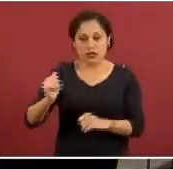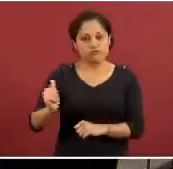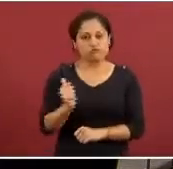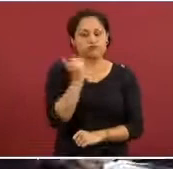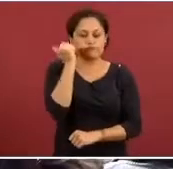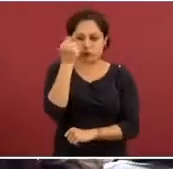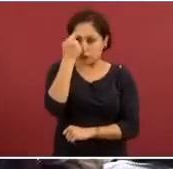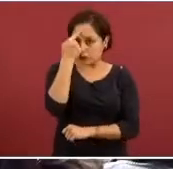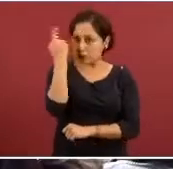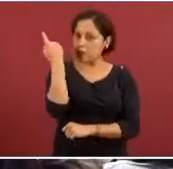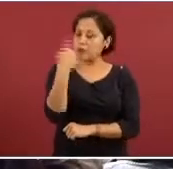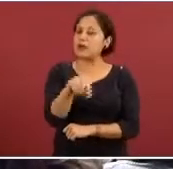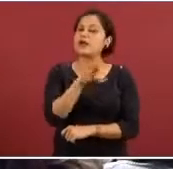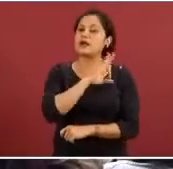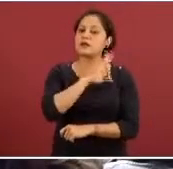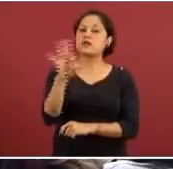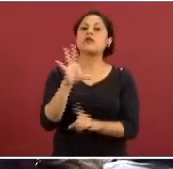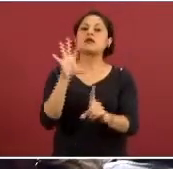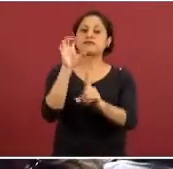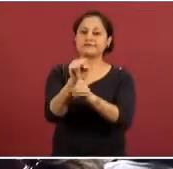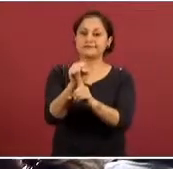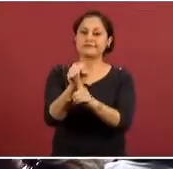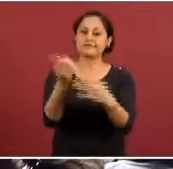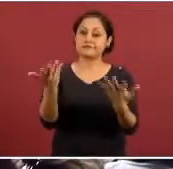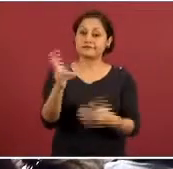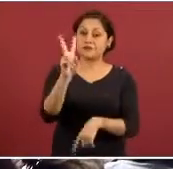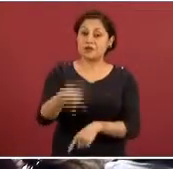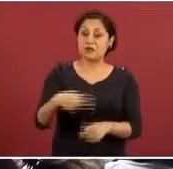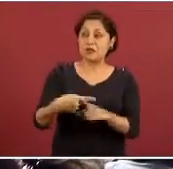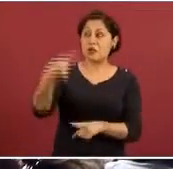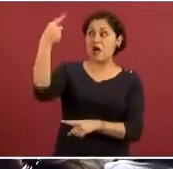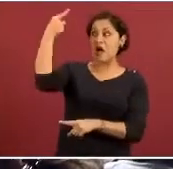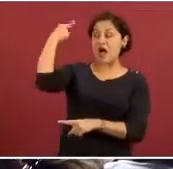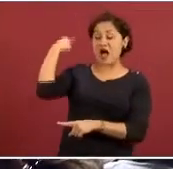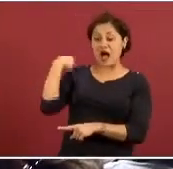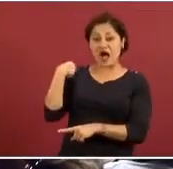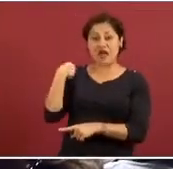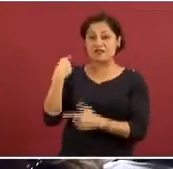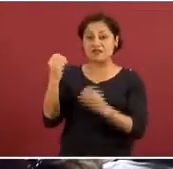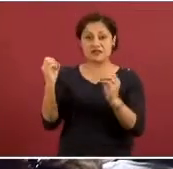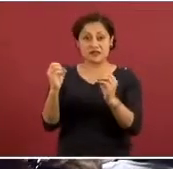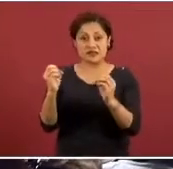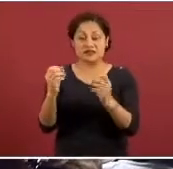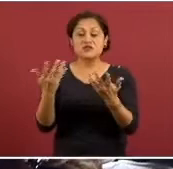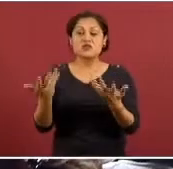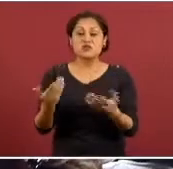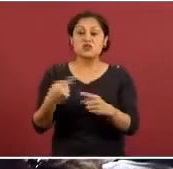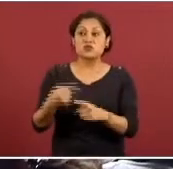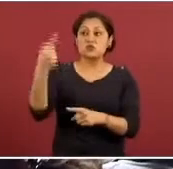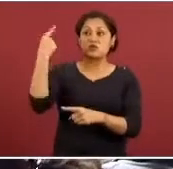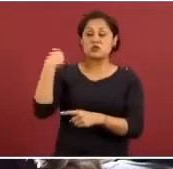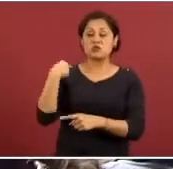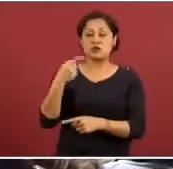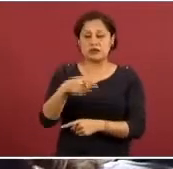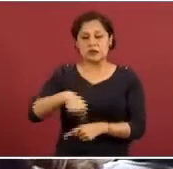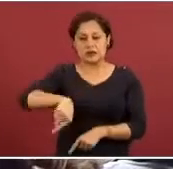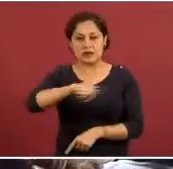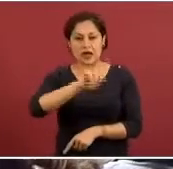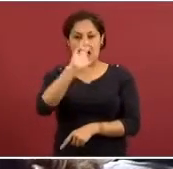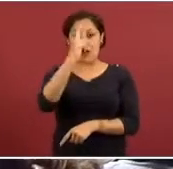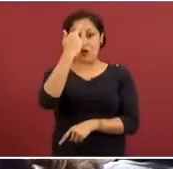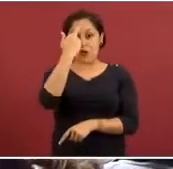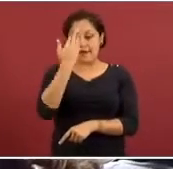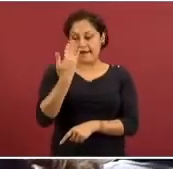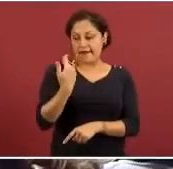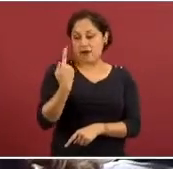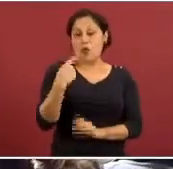tiempo y que nos hace recordar que hace menos de un mes estaban miles de mujeres